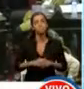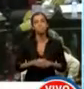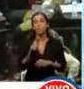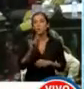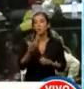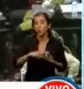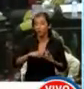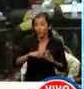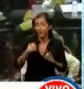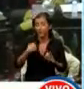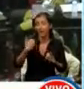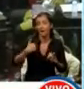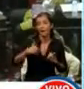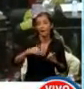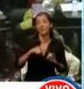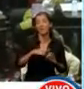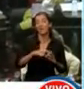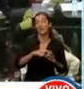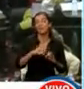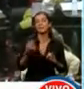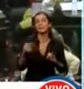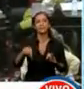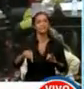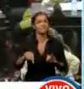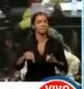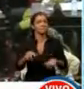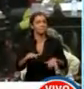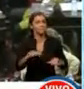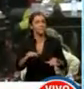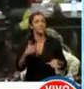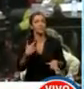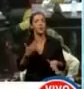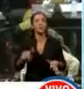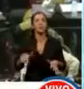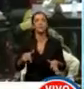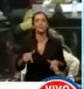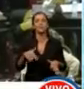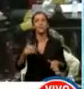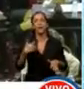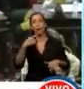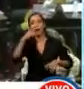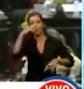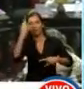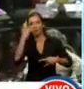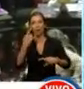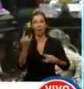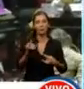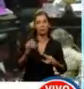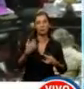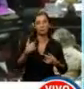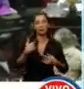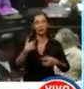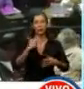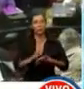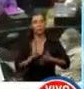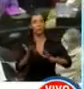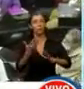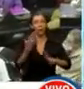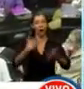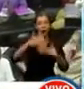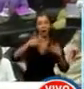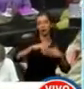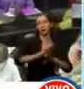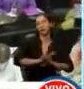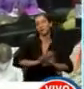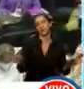está en condiciones de hacer juegos infantiles. A Walt Disney van otro. La